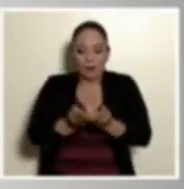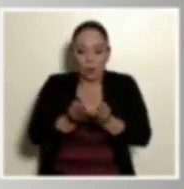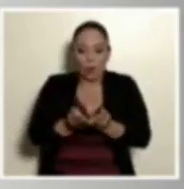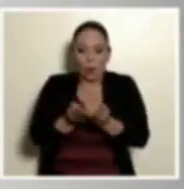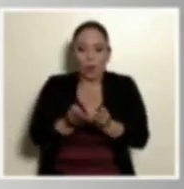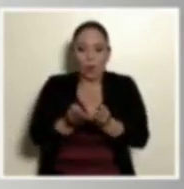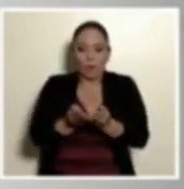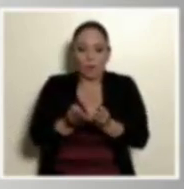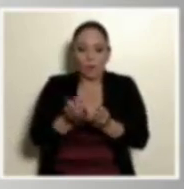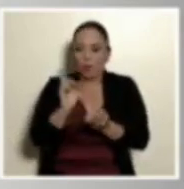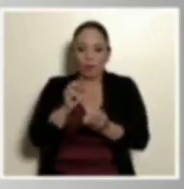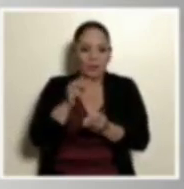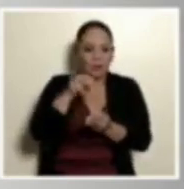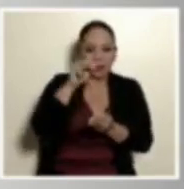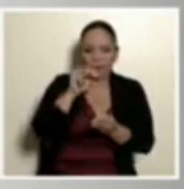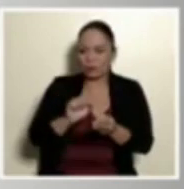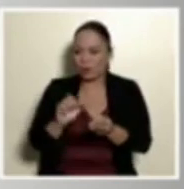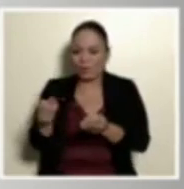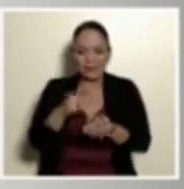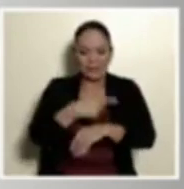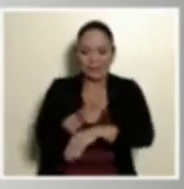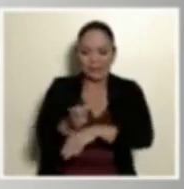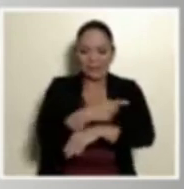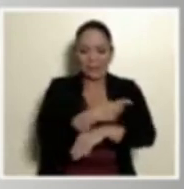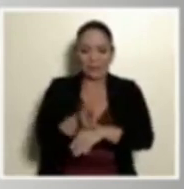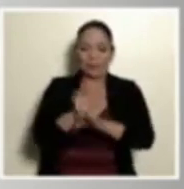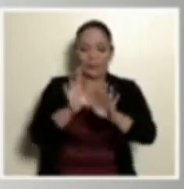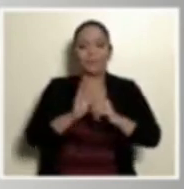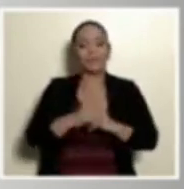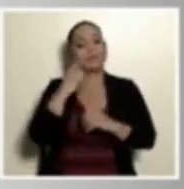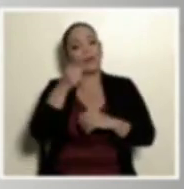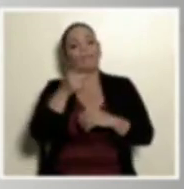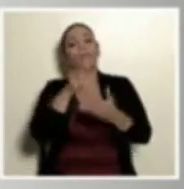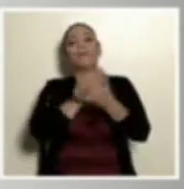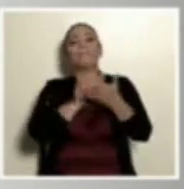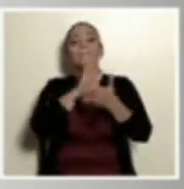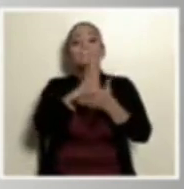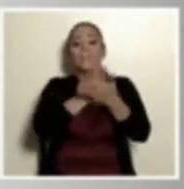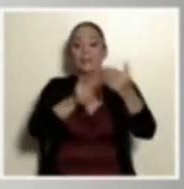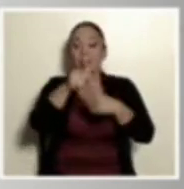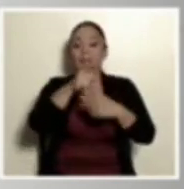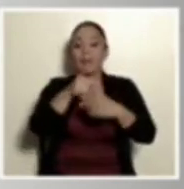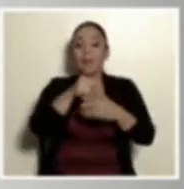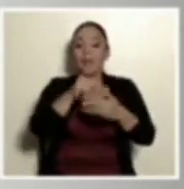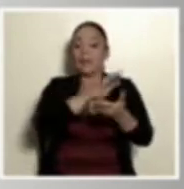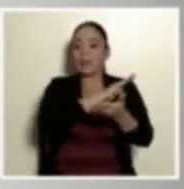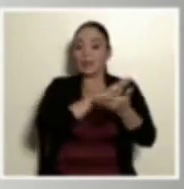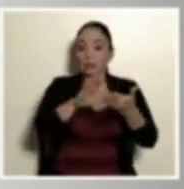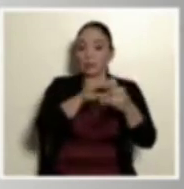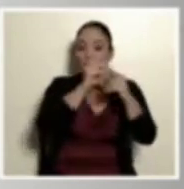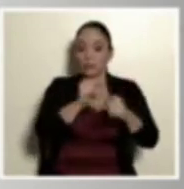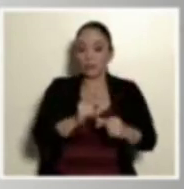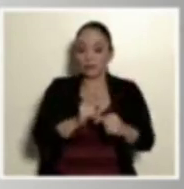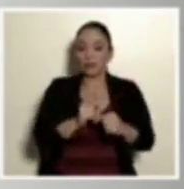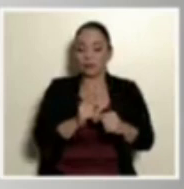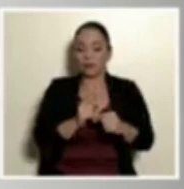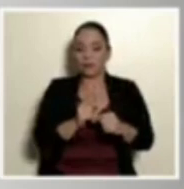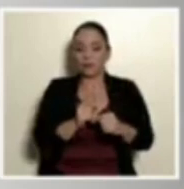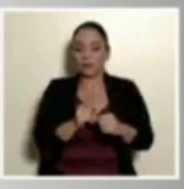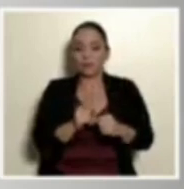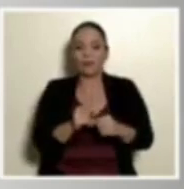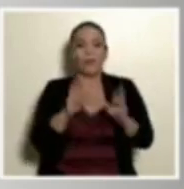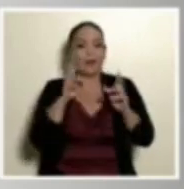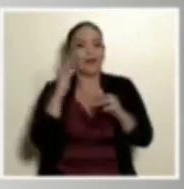primer documento que aparece ahí, la liquidación de presupuesto, aparece, y sería lindísimo tener ese montón de